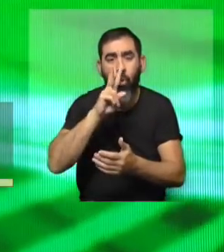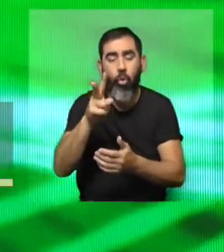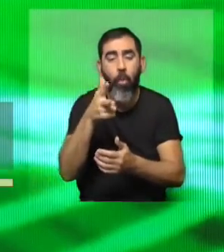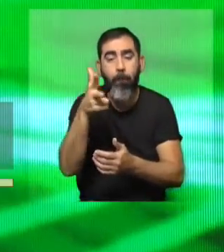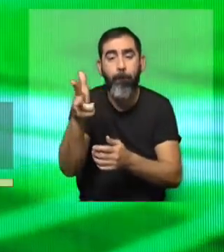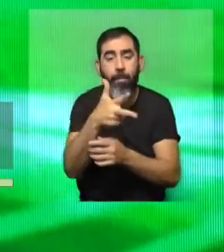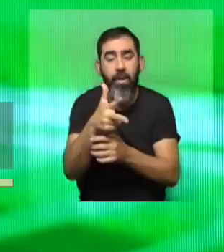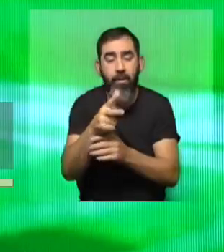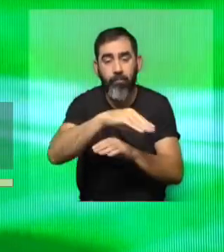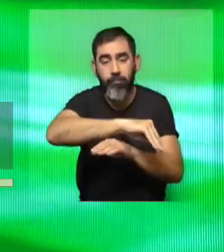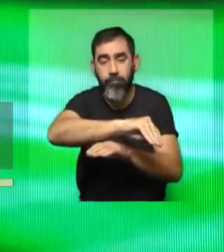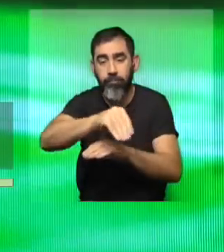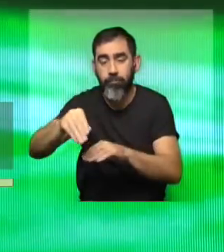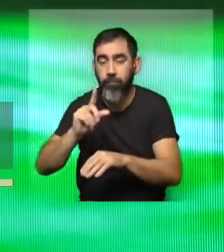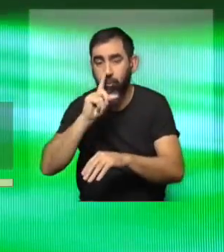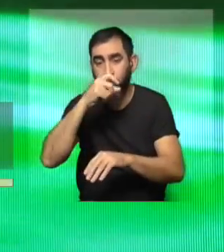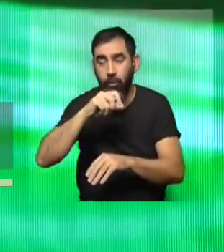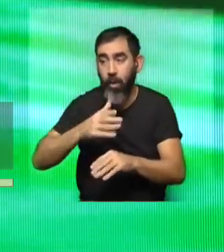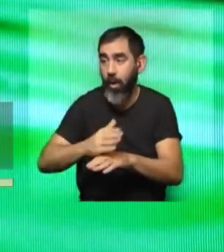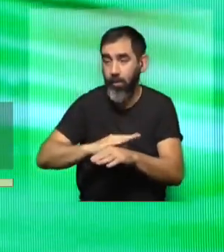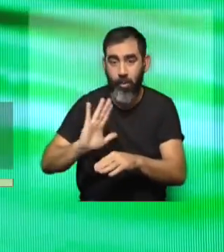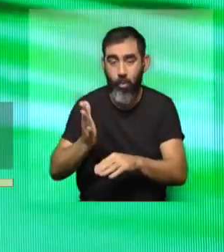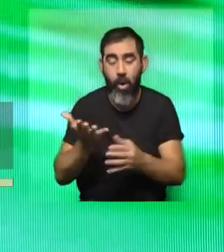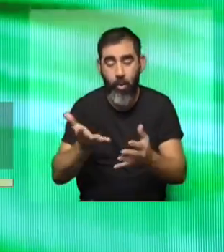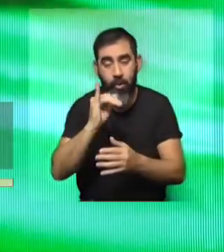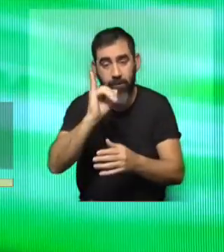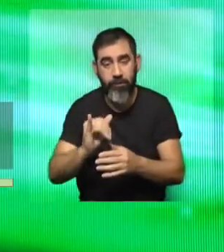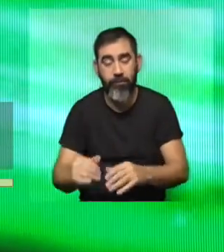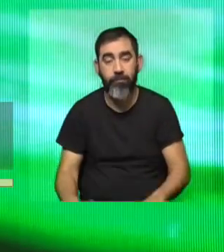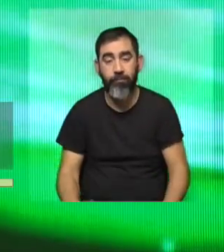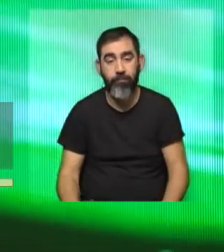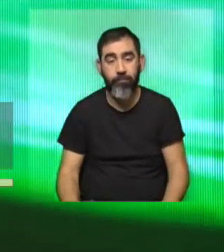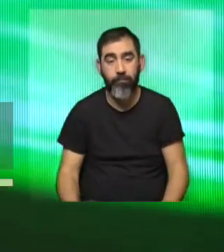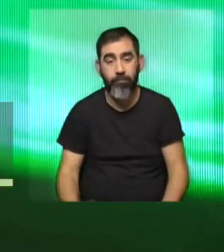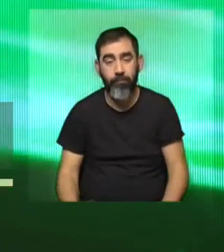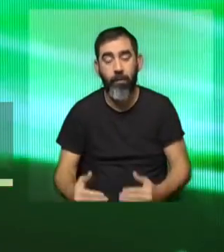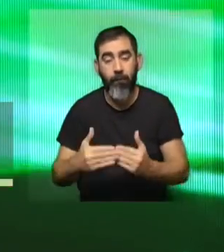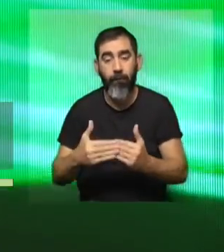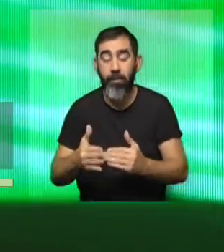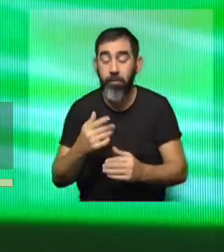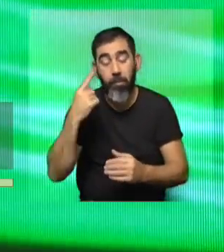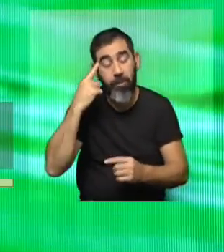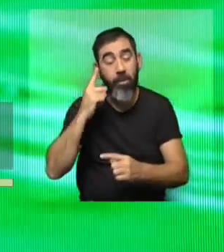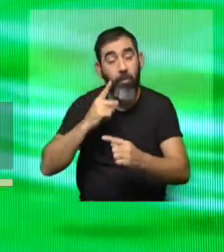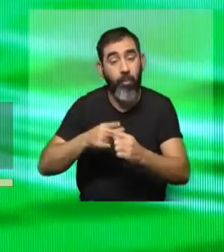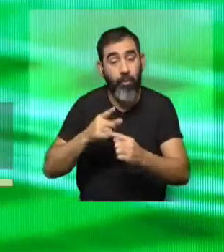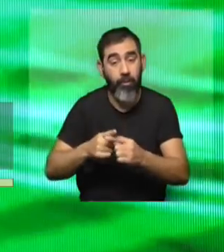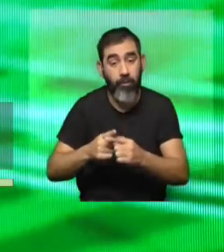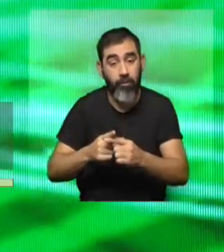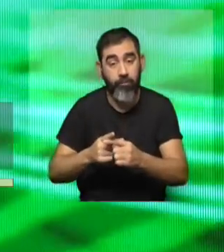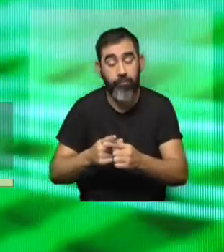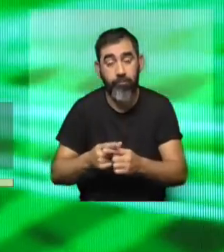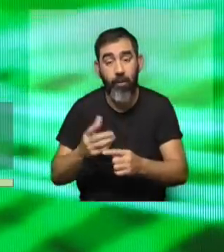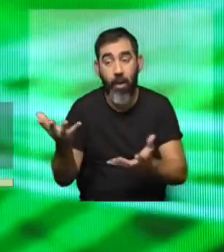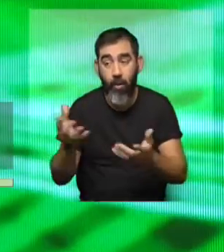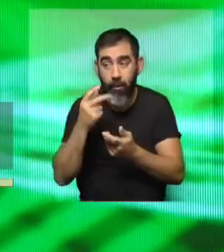cámaras para toda la periferia Montevideo lugares donde antes no había ahora estamos poniendo cámara y bueno eso los vecinos lo ven con buenos ojos últimamente ahora que se